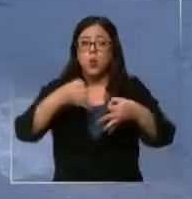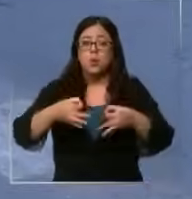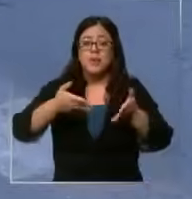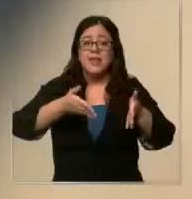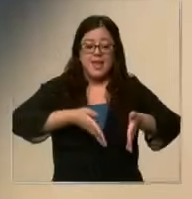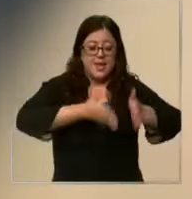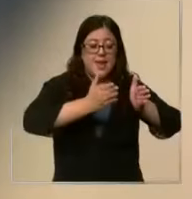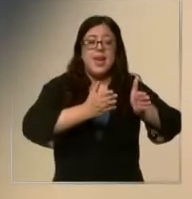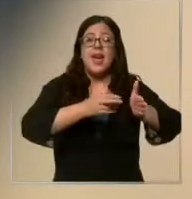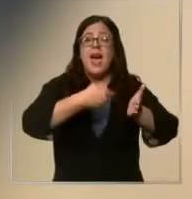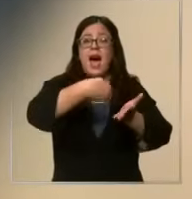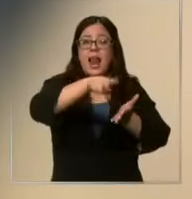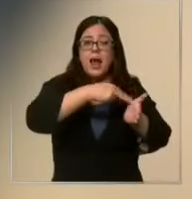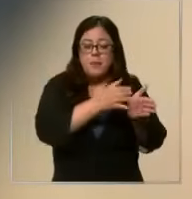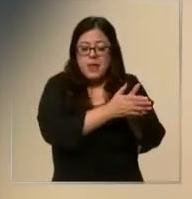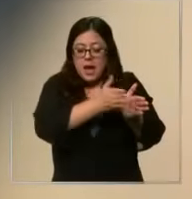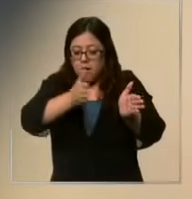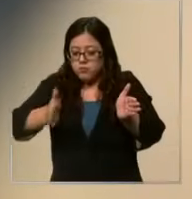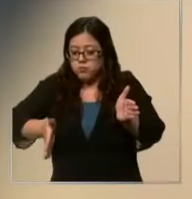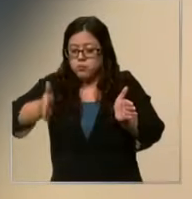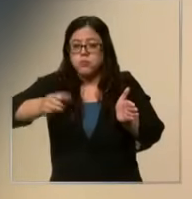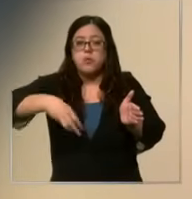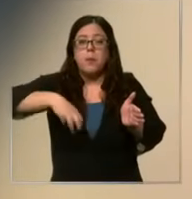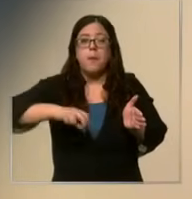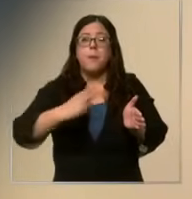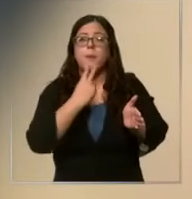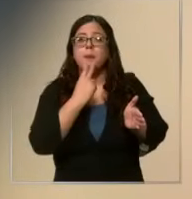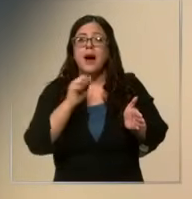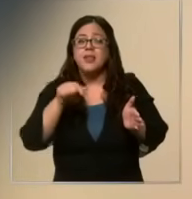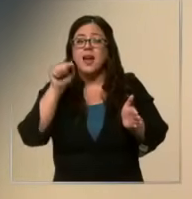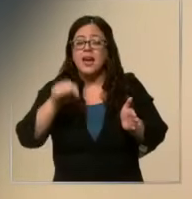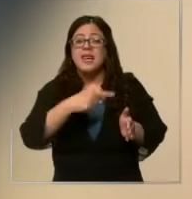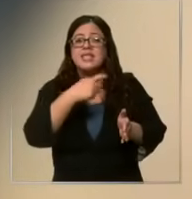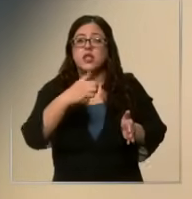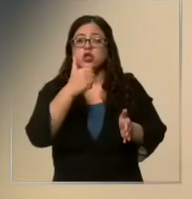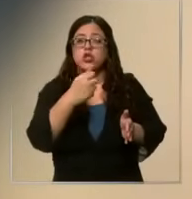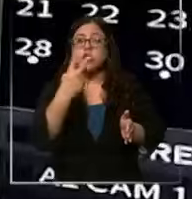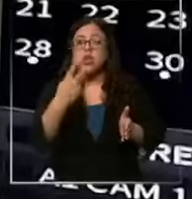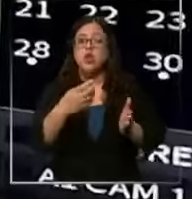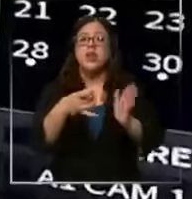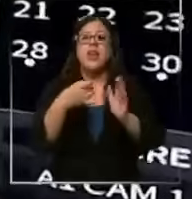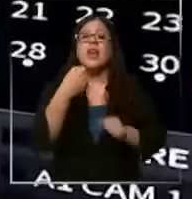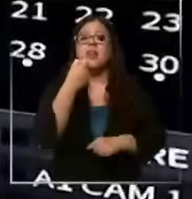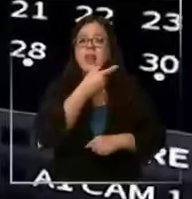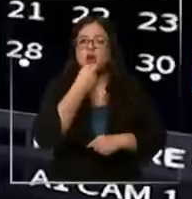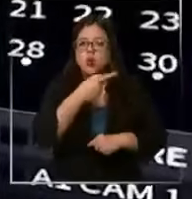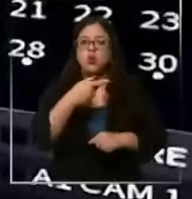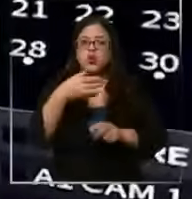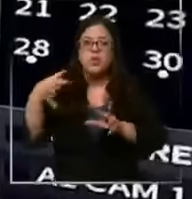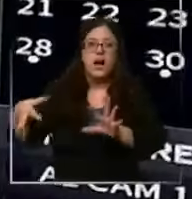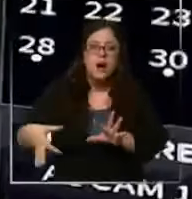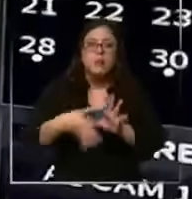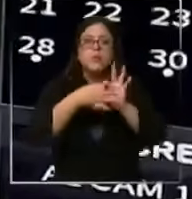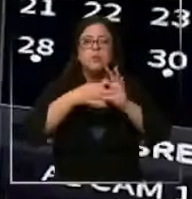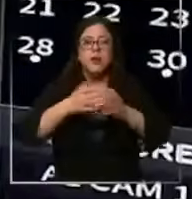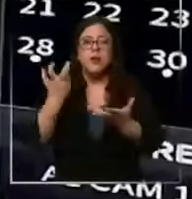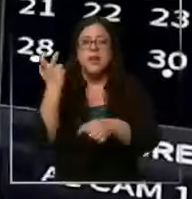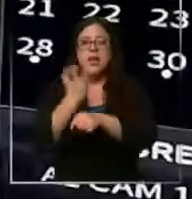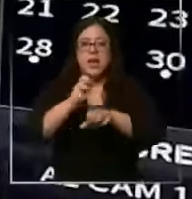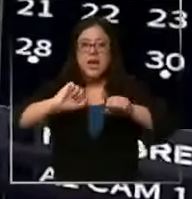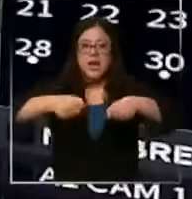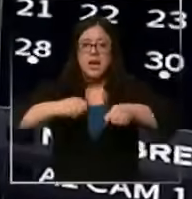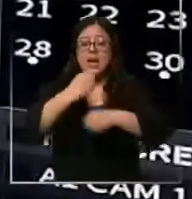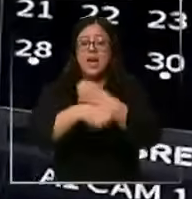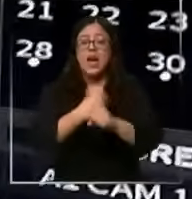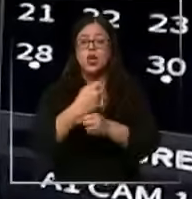hasta avenida Mata se registraron un total de 162 denuncias vinculadas a motochorros solo en 2023. En